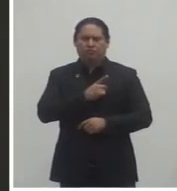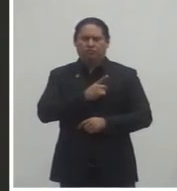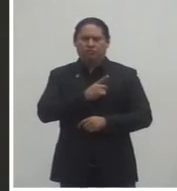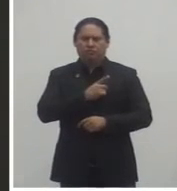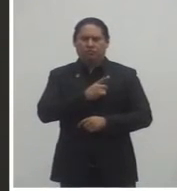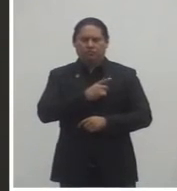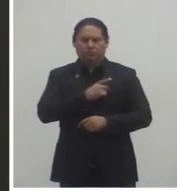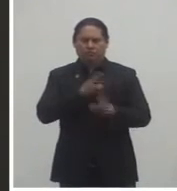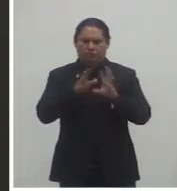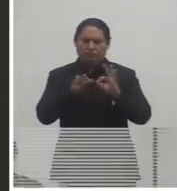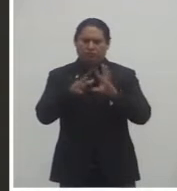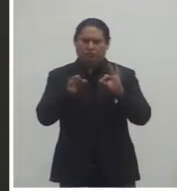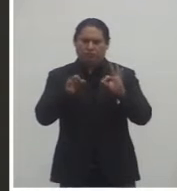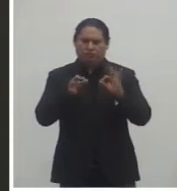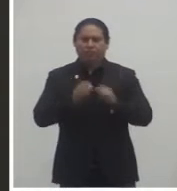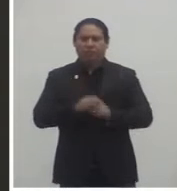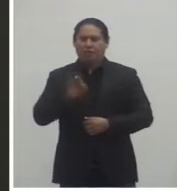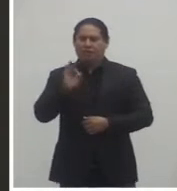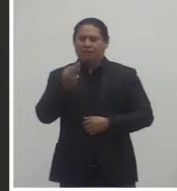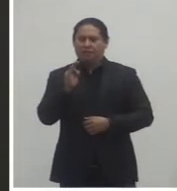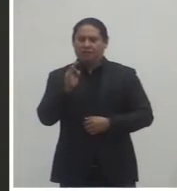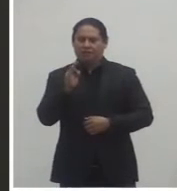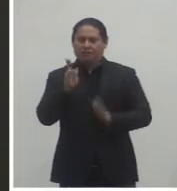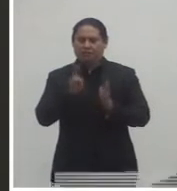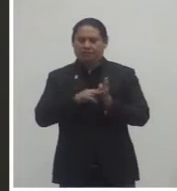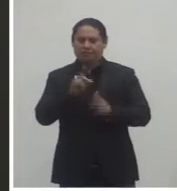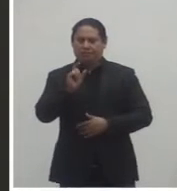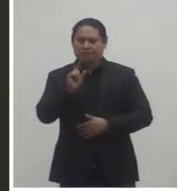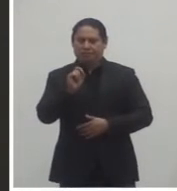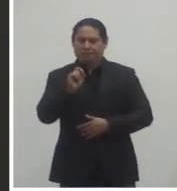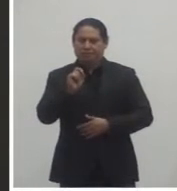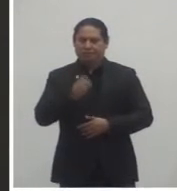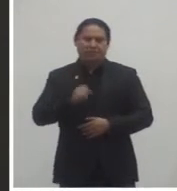recuento. En febrero de 2020,